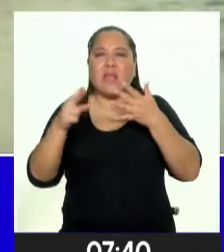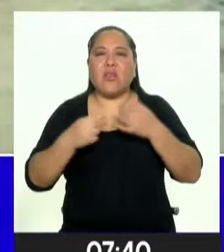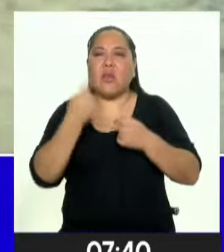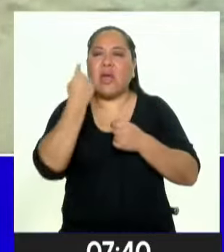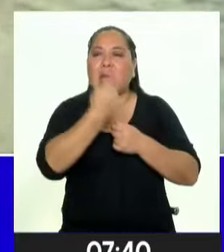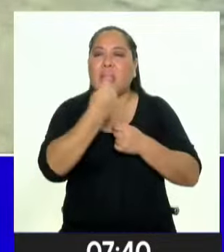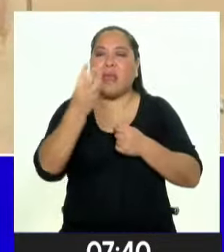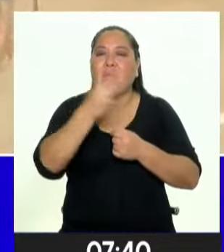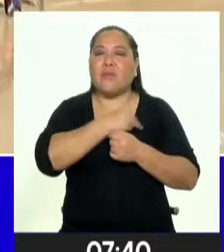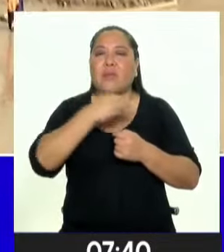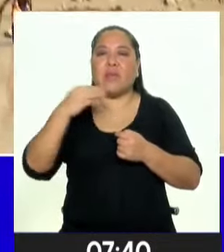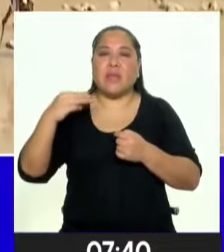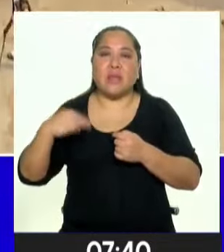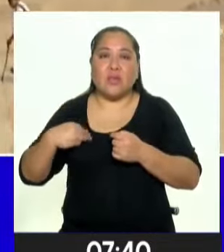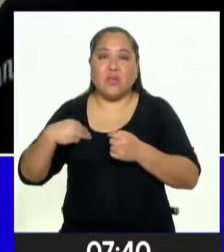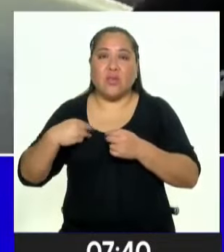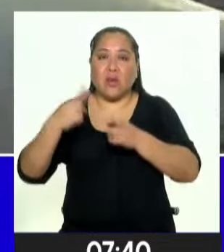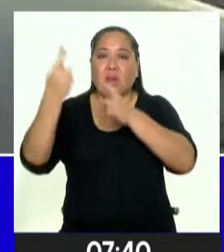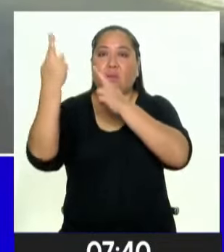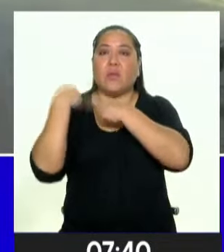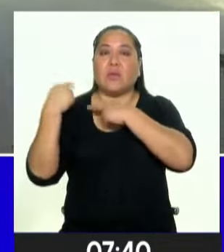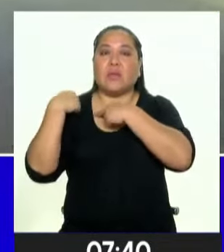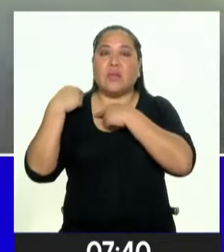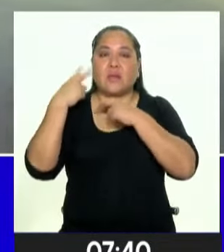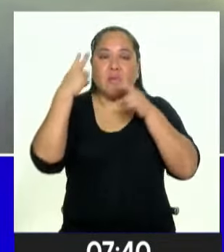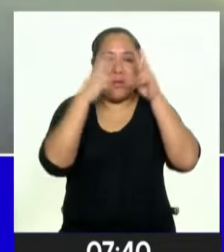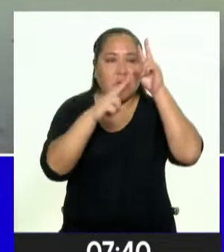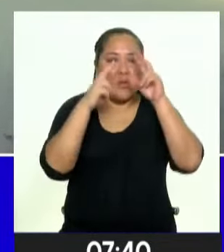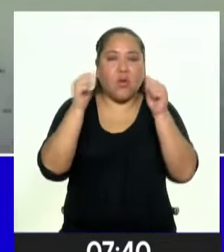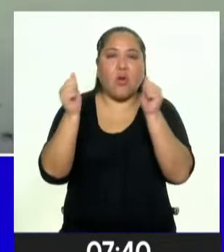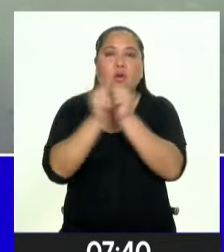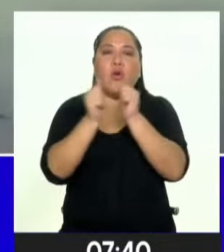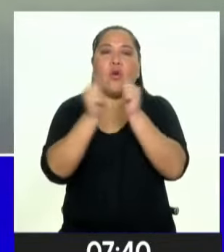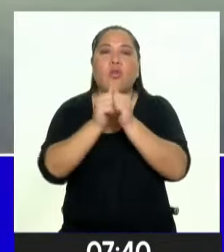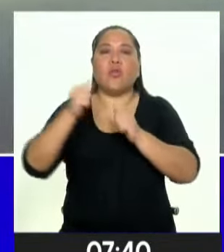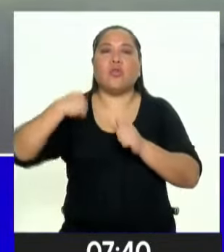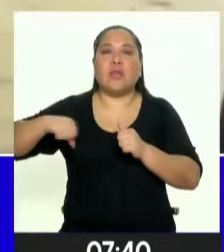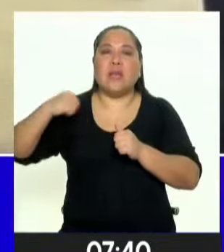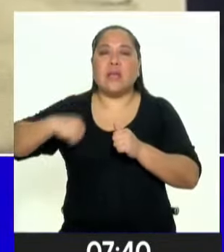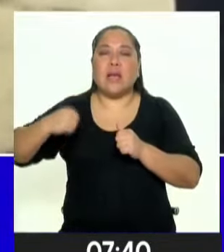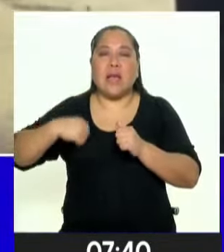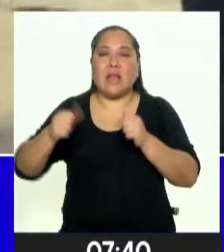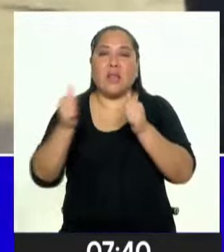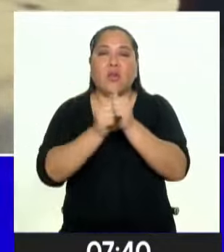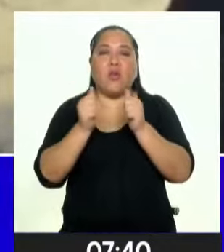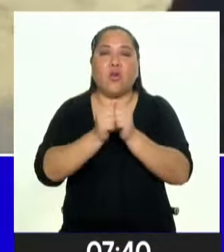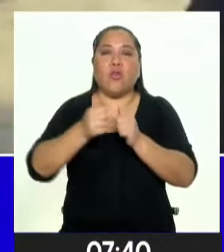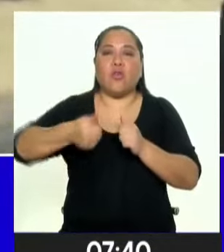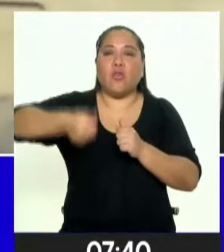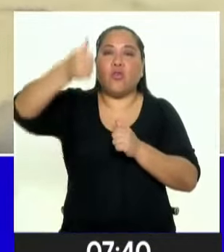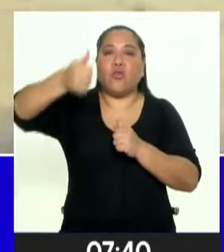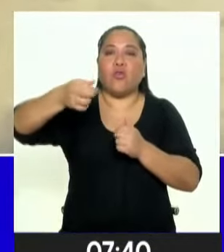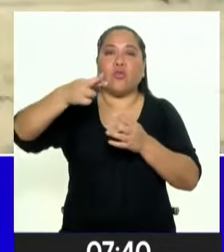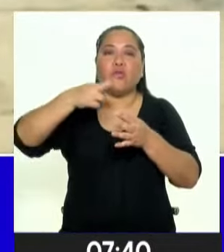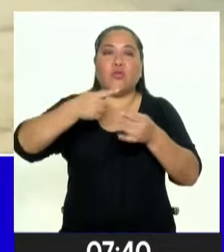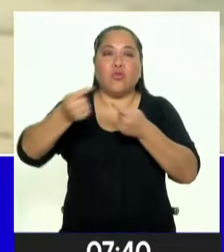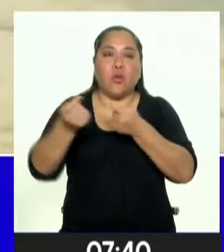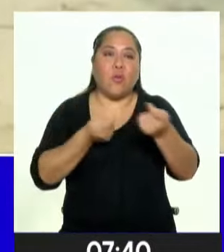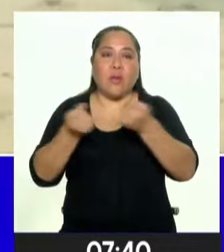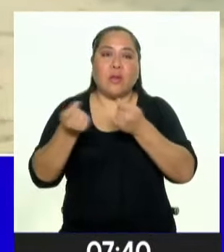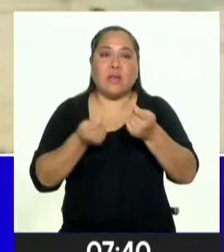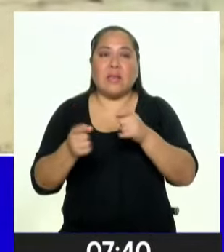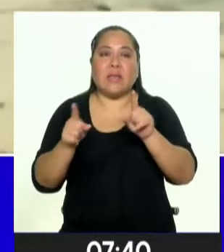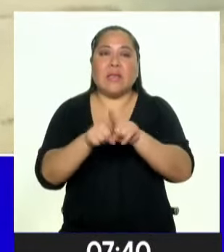ha hecho un mapeo con con los alcaldes y los gobernadores y lo que se ha hecho también es una